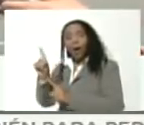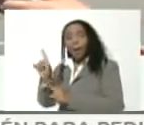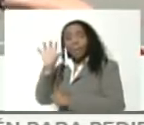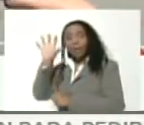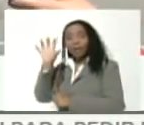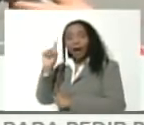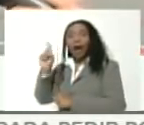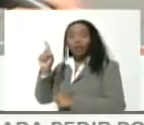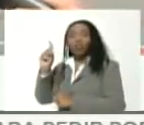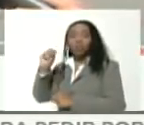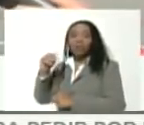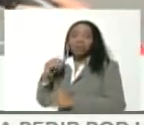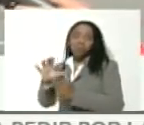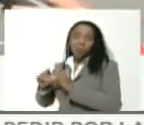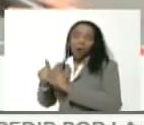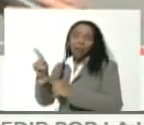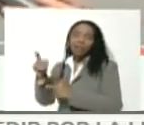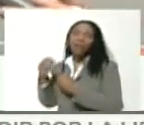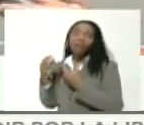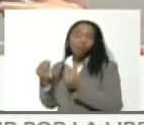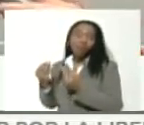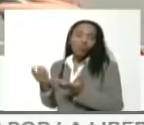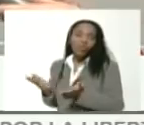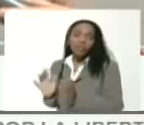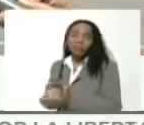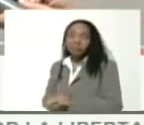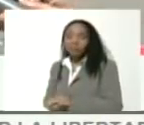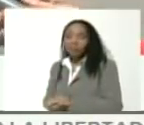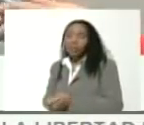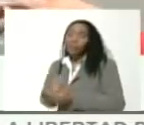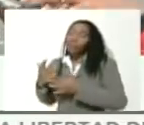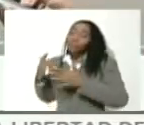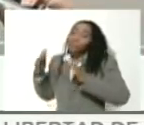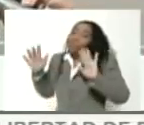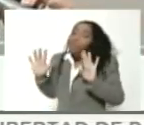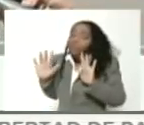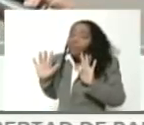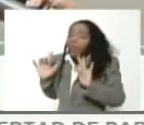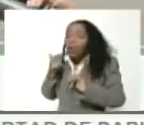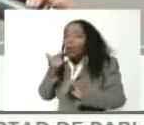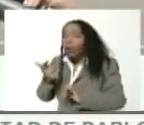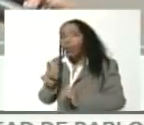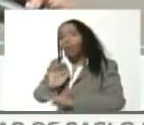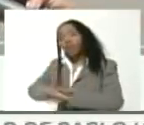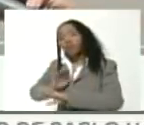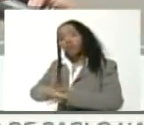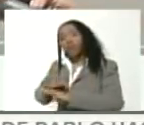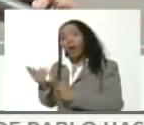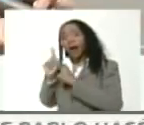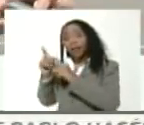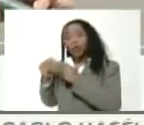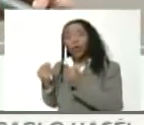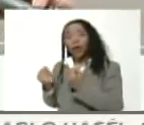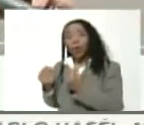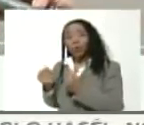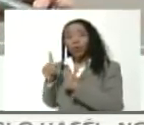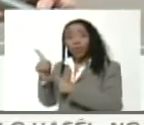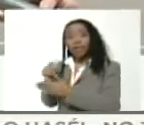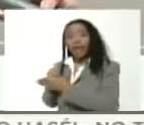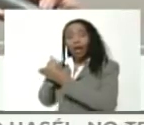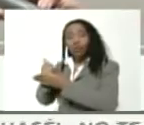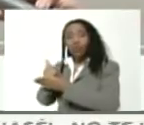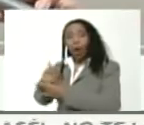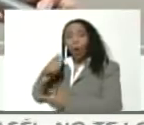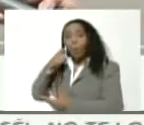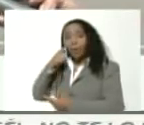ellos. Es muy, muy lamentable, diríamos, porque esos recursos de esa ayuda humanitaria